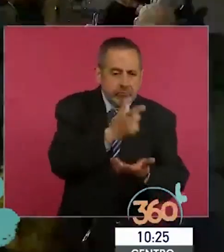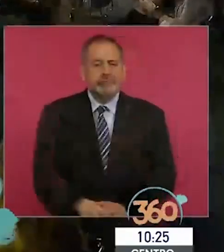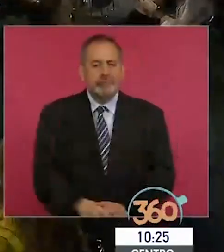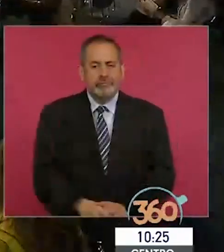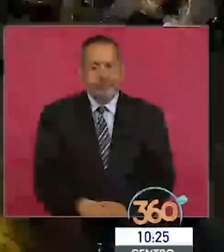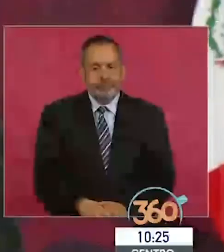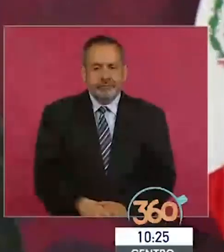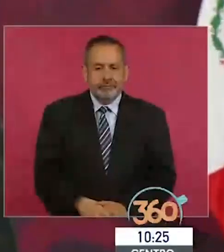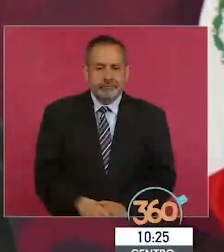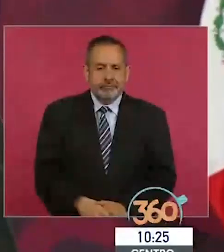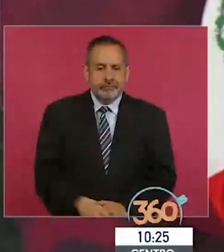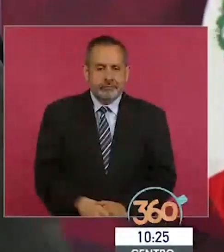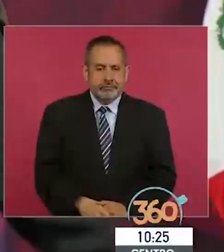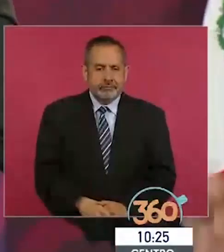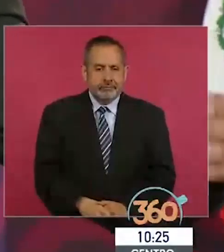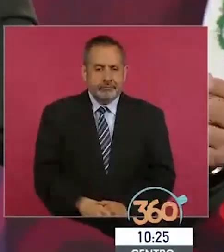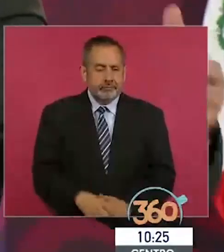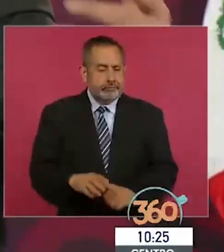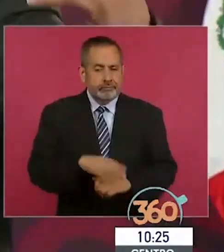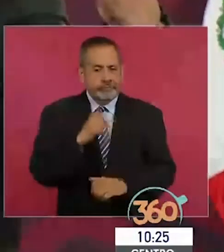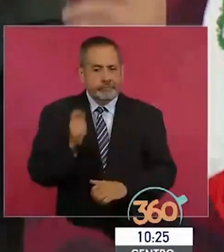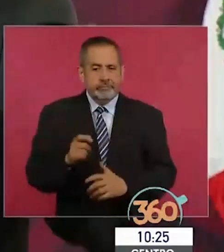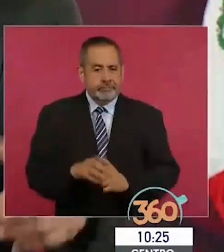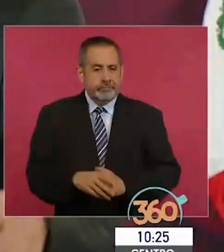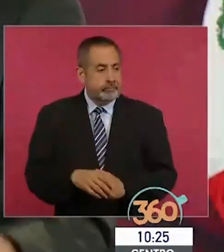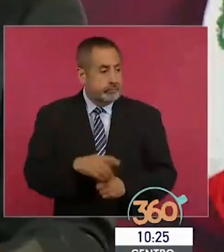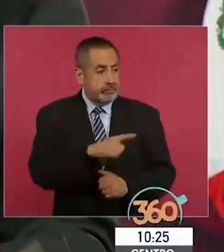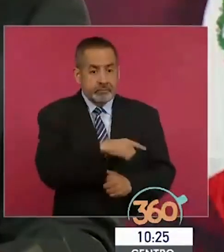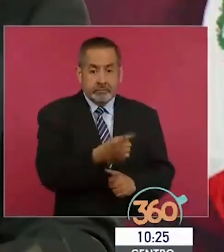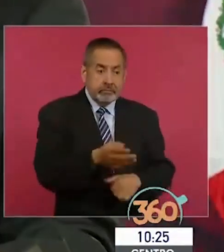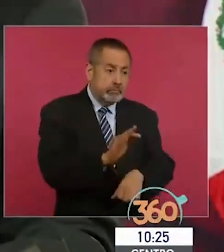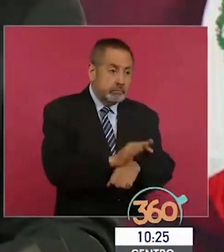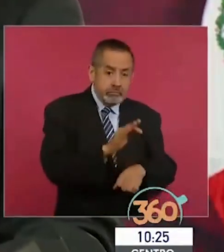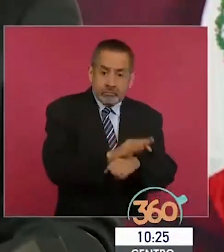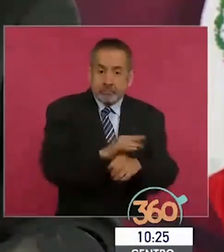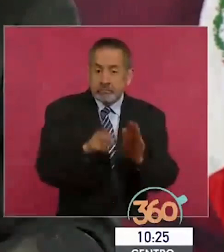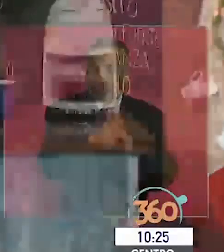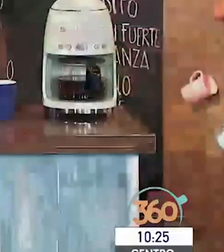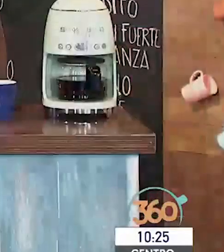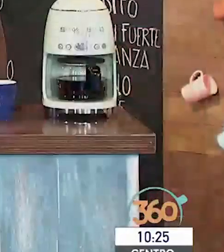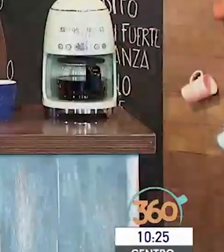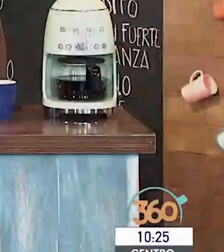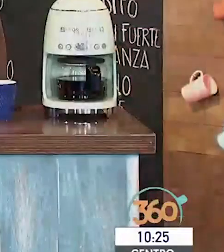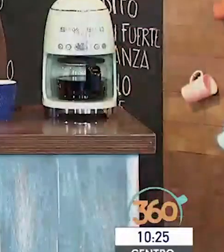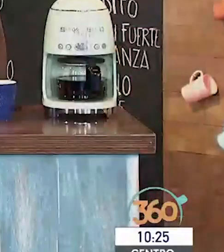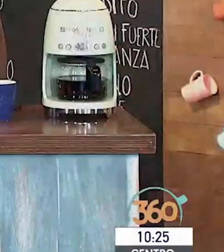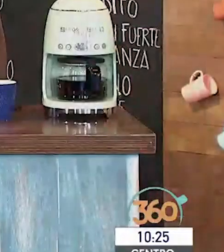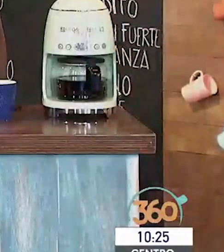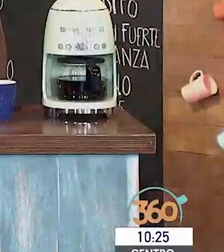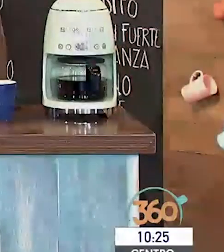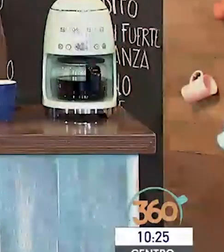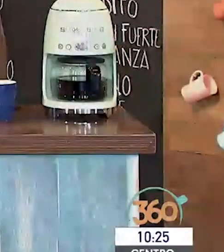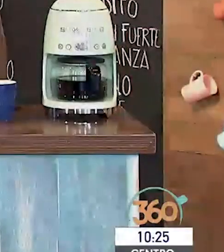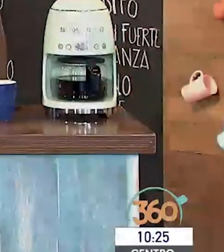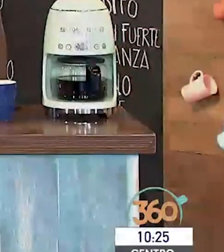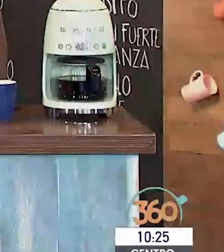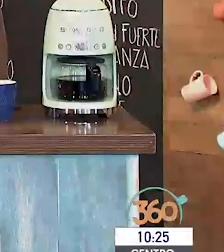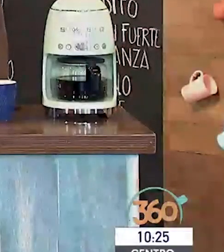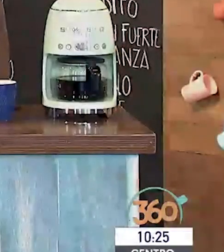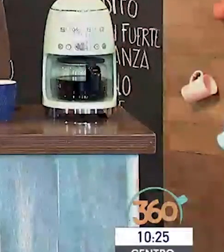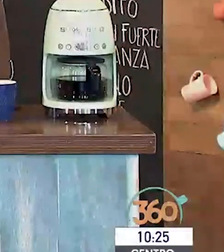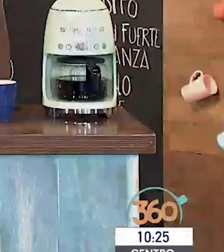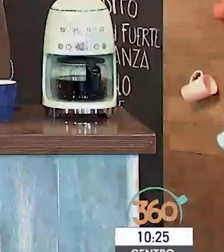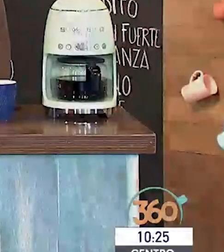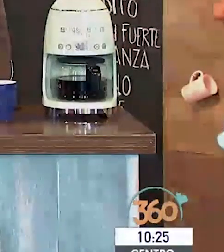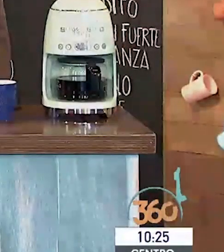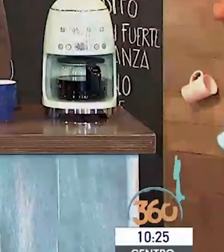chayotes graciasa porque cómo los defienden en los medios Oye pero se les defiende por lo de